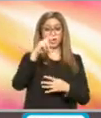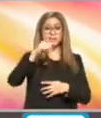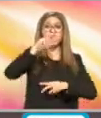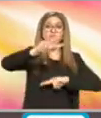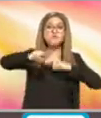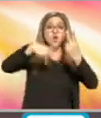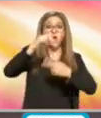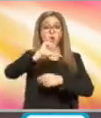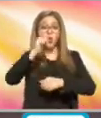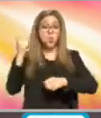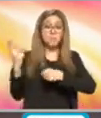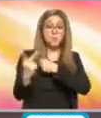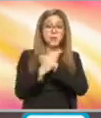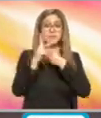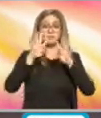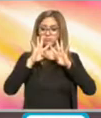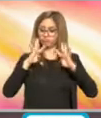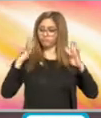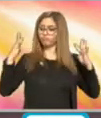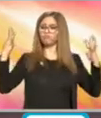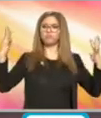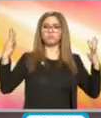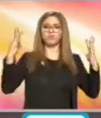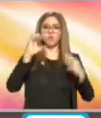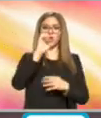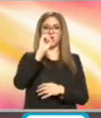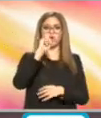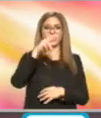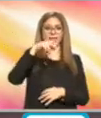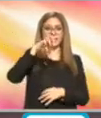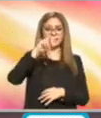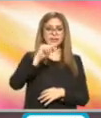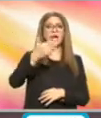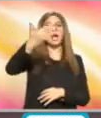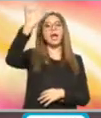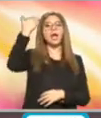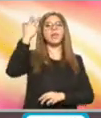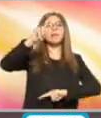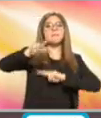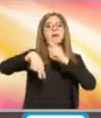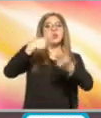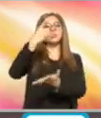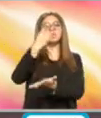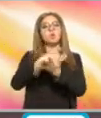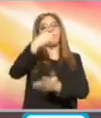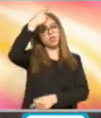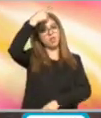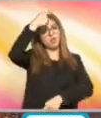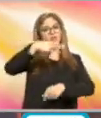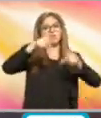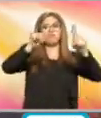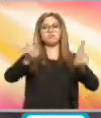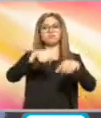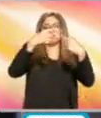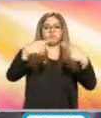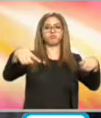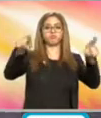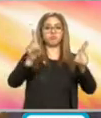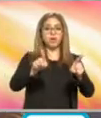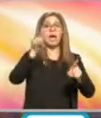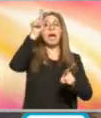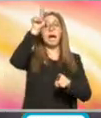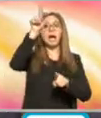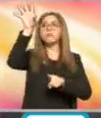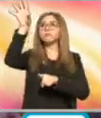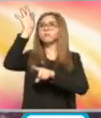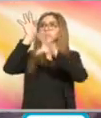sea, como grupo, como orquesta, ¿no? Porque antes se iban los directores, los que dirigían, Sí. y allá conseguían a